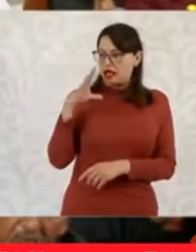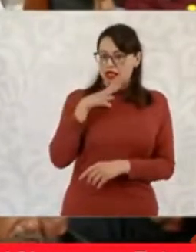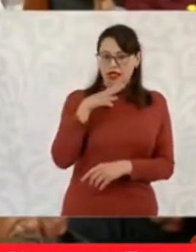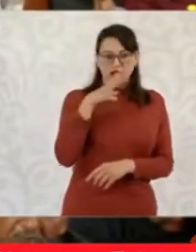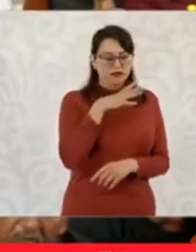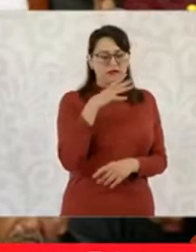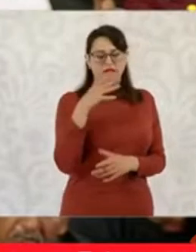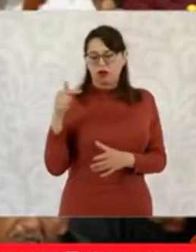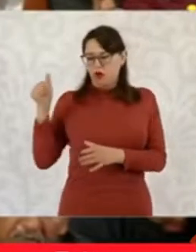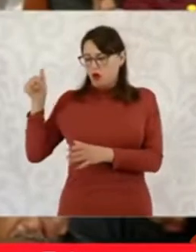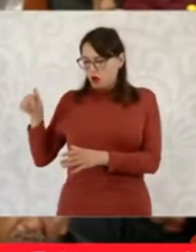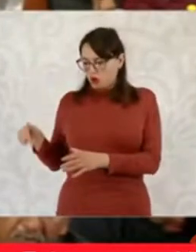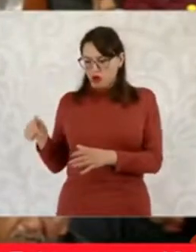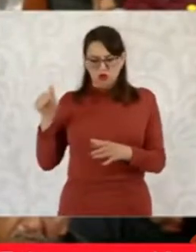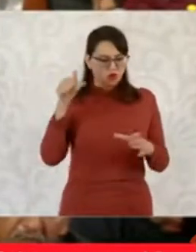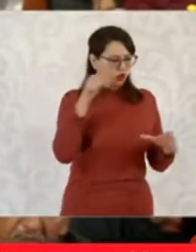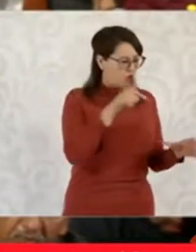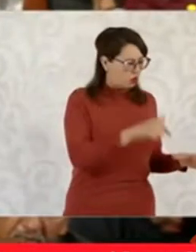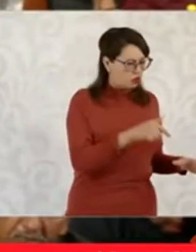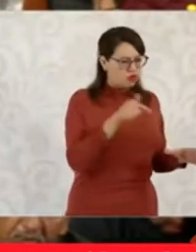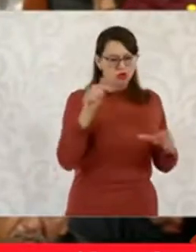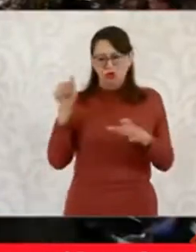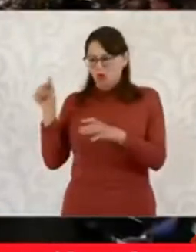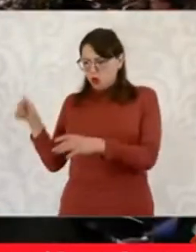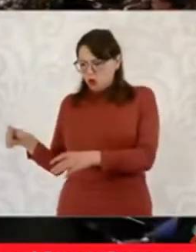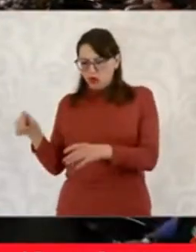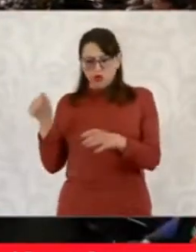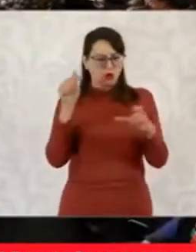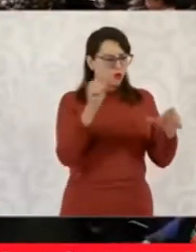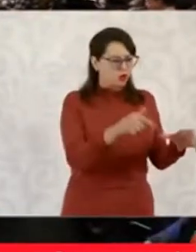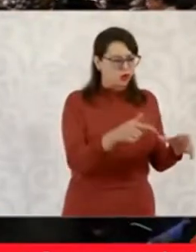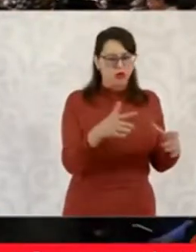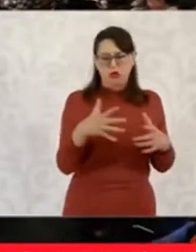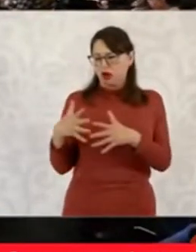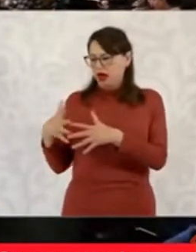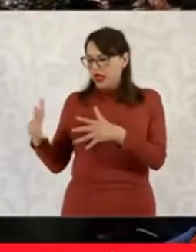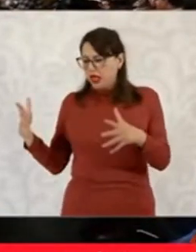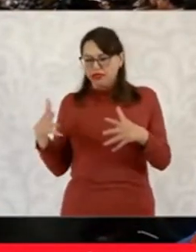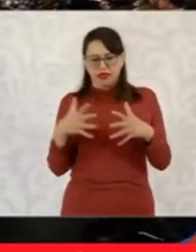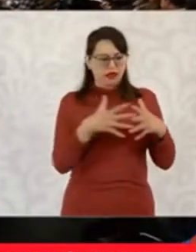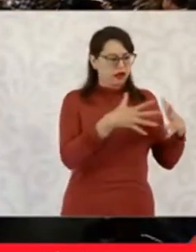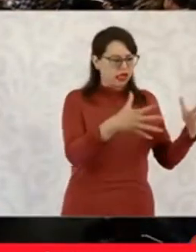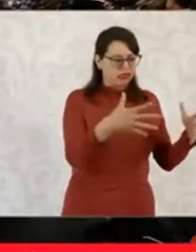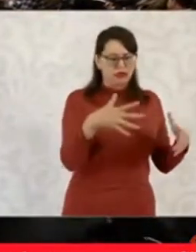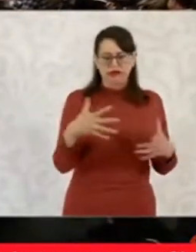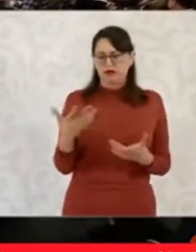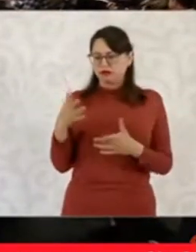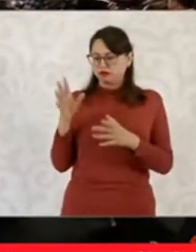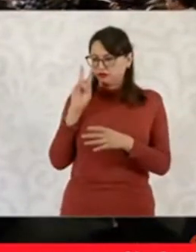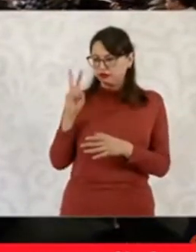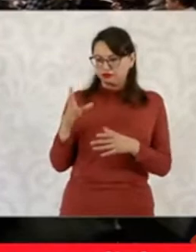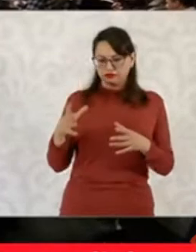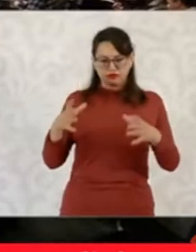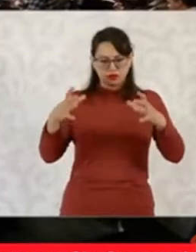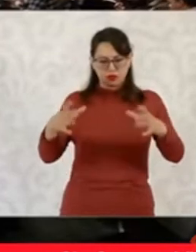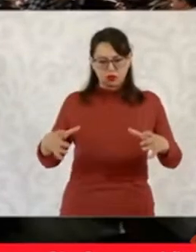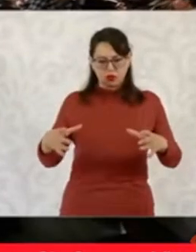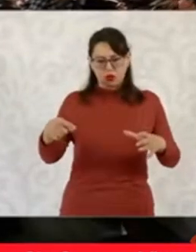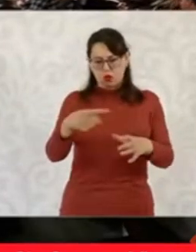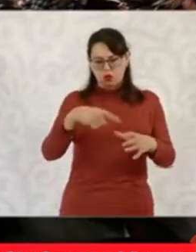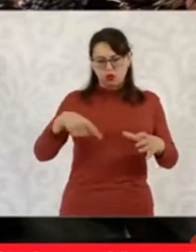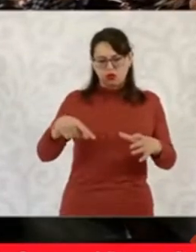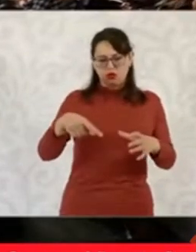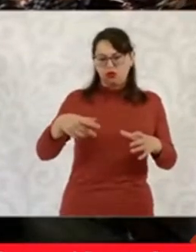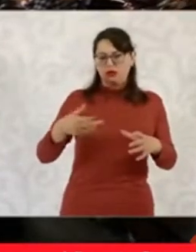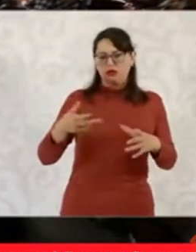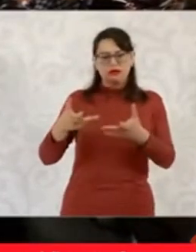hoyos más grandes, donde a su lado estaban los montículos de tierra. No se ve